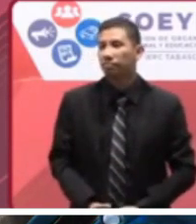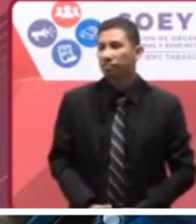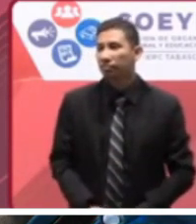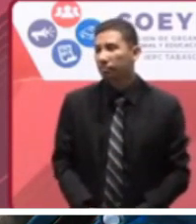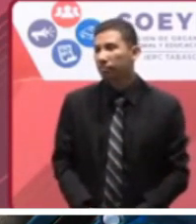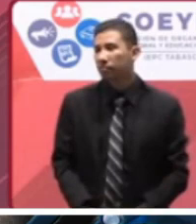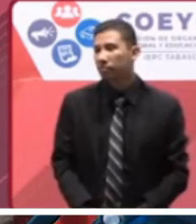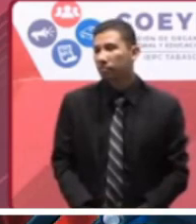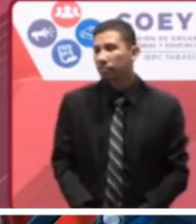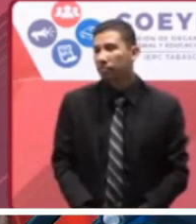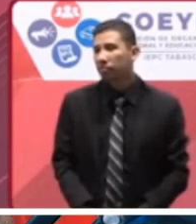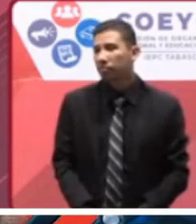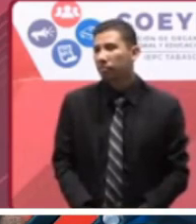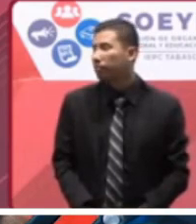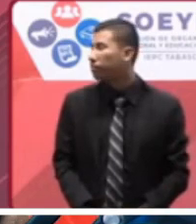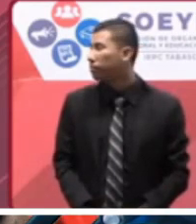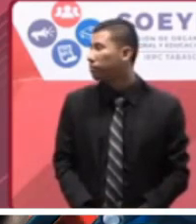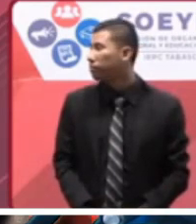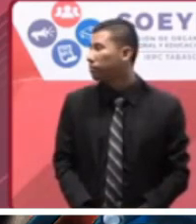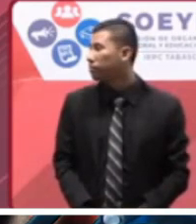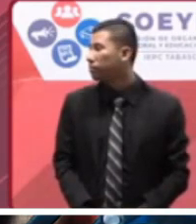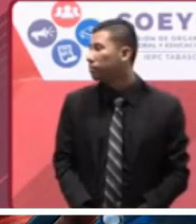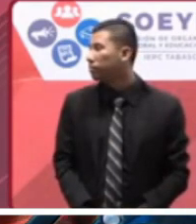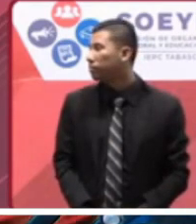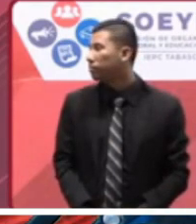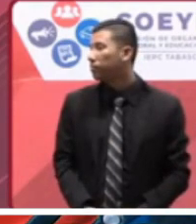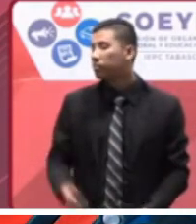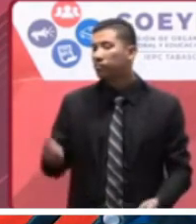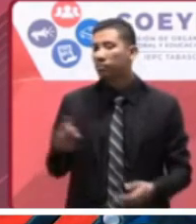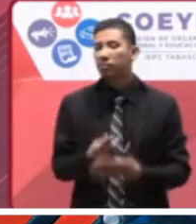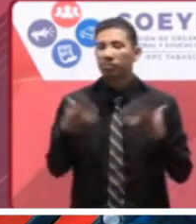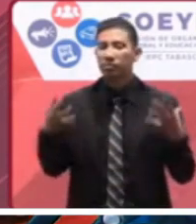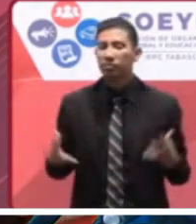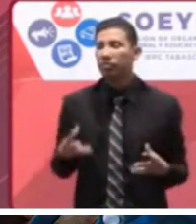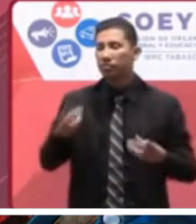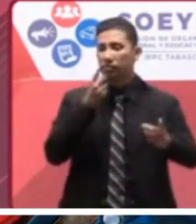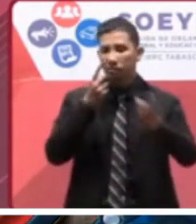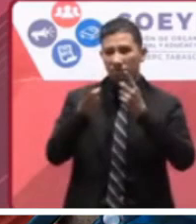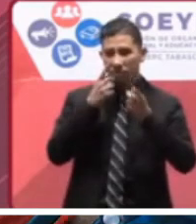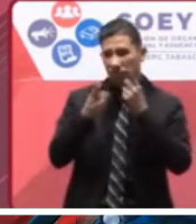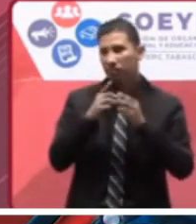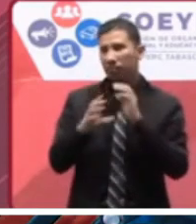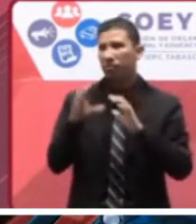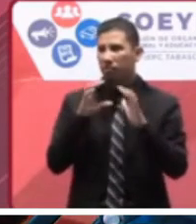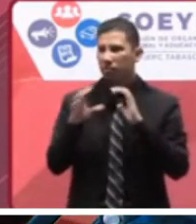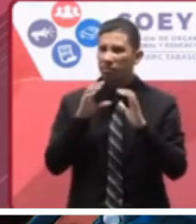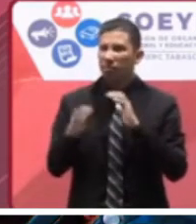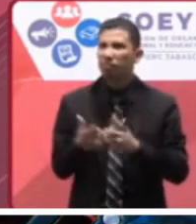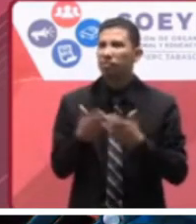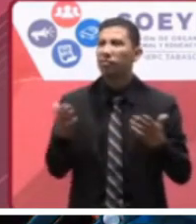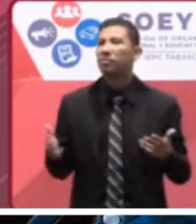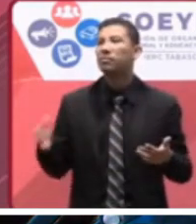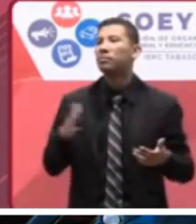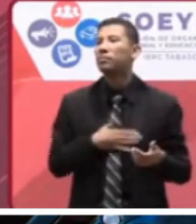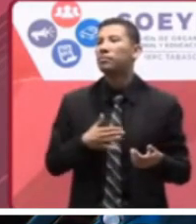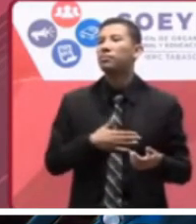Yo siempre asumí que el diálogo es fundamental, dicho eso,